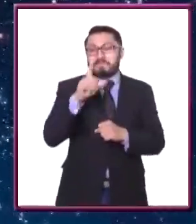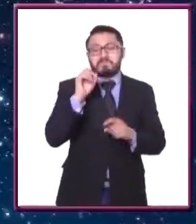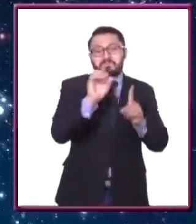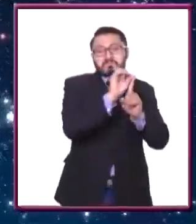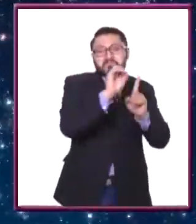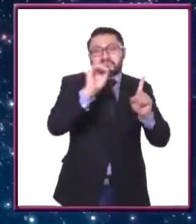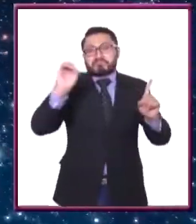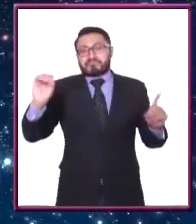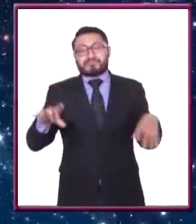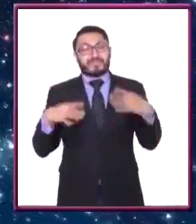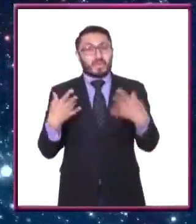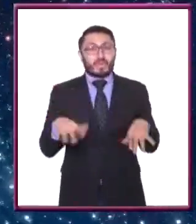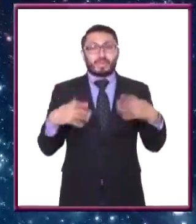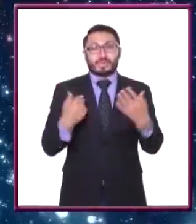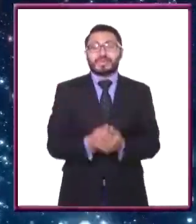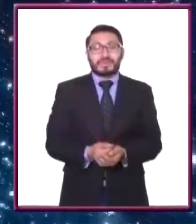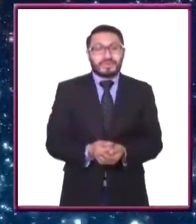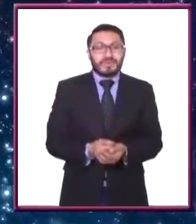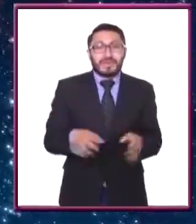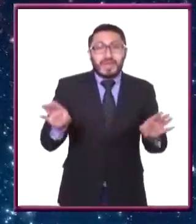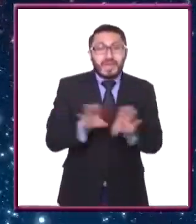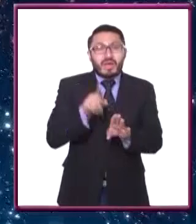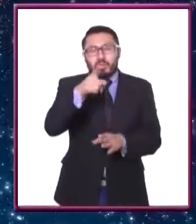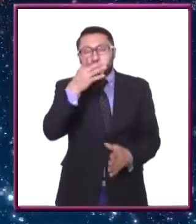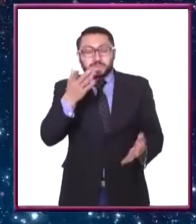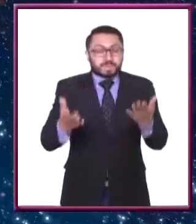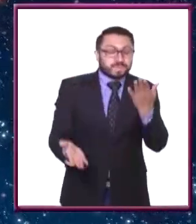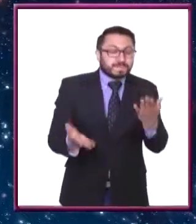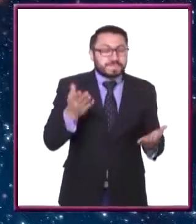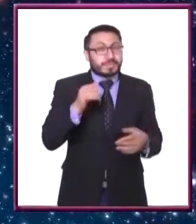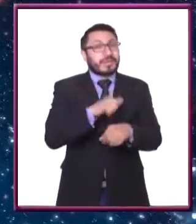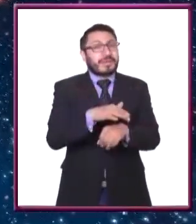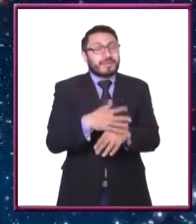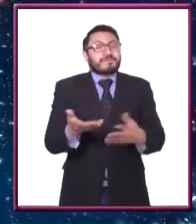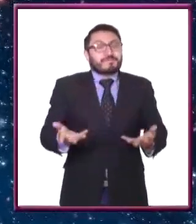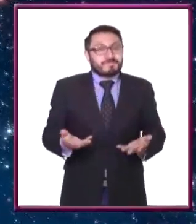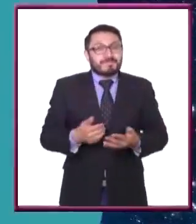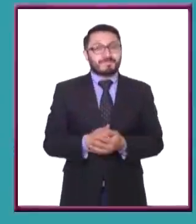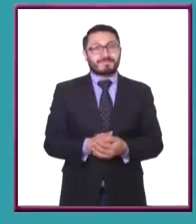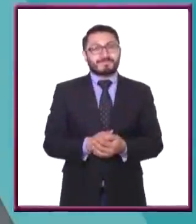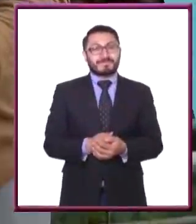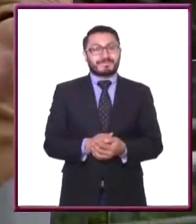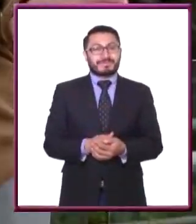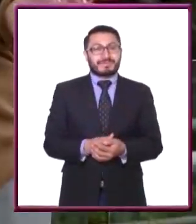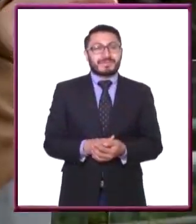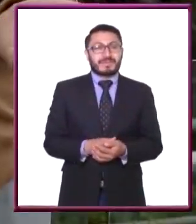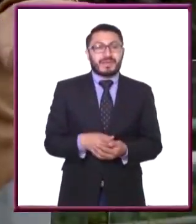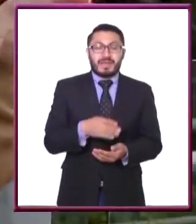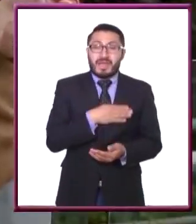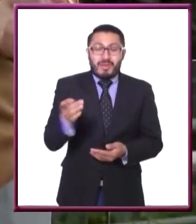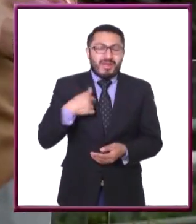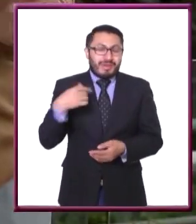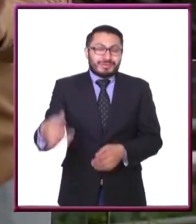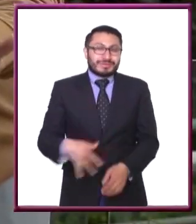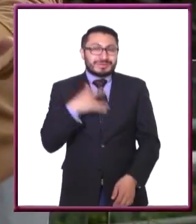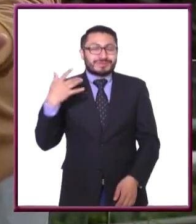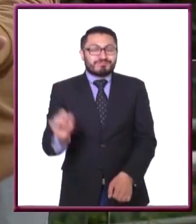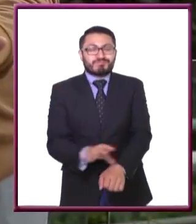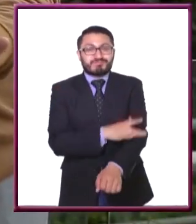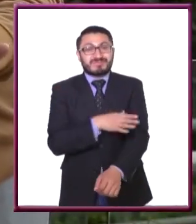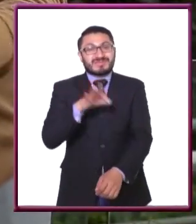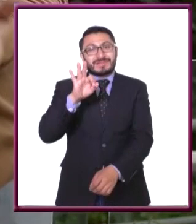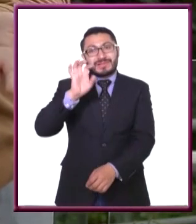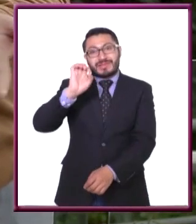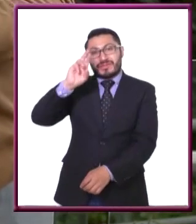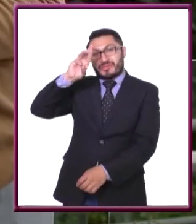tenga el mismo orden de magnitud? ¿Con qué podrías comparar este número? Bueno, Dimara, me emocioné con el